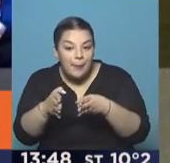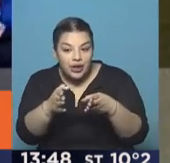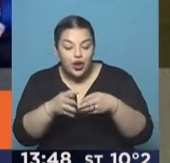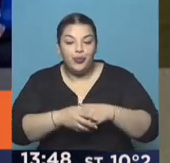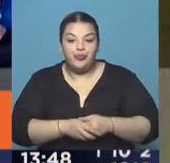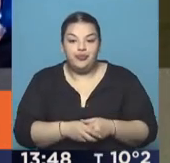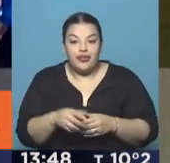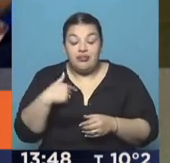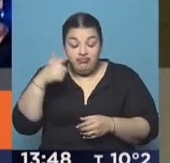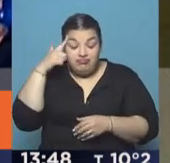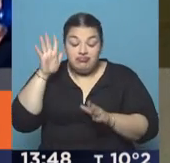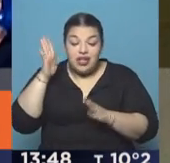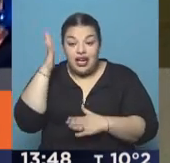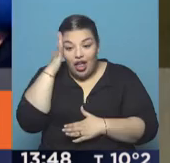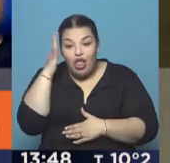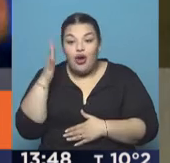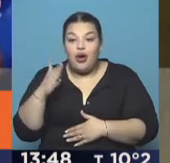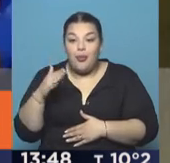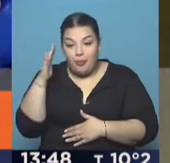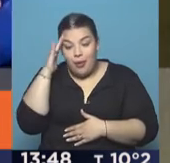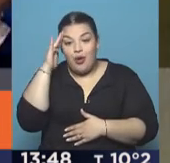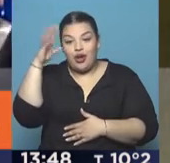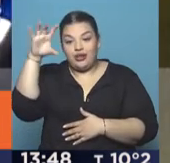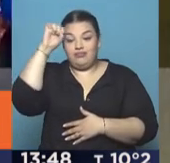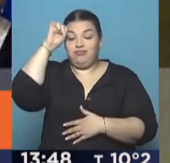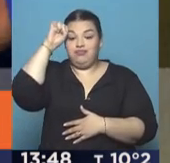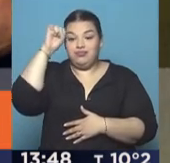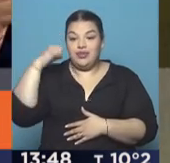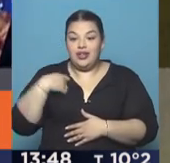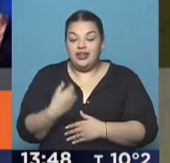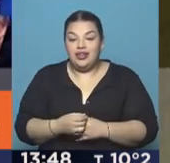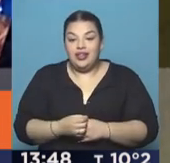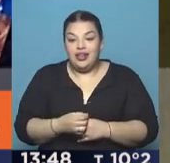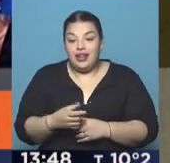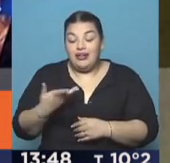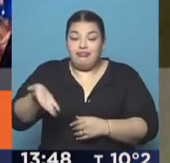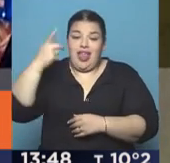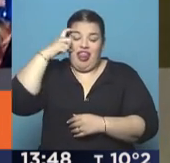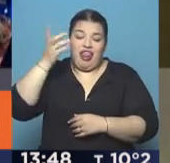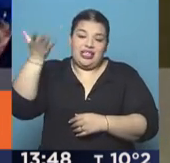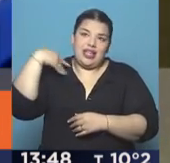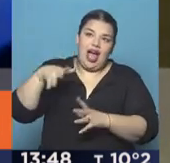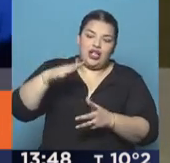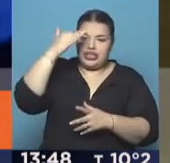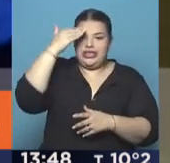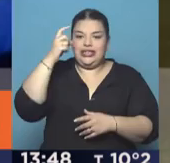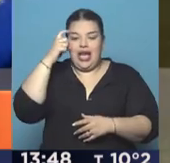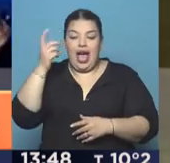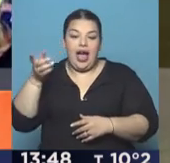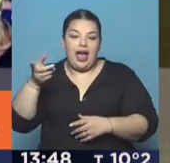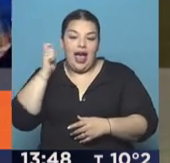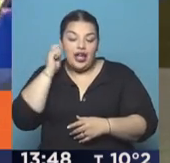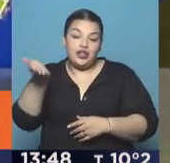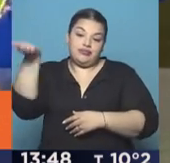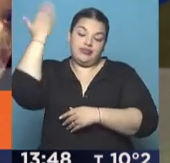y me quedó porque es verdad, hay que volver para atrás y pensar que éramos hace 10 años, 15 años atrás y qué somos ahora, o sea, no hay